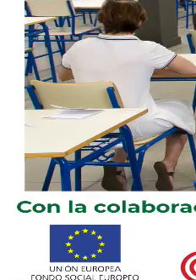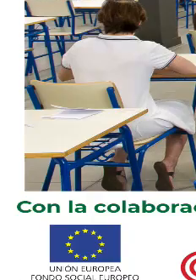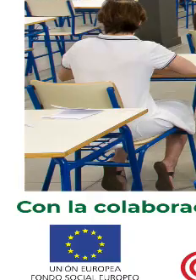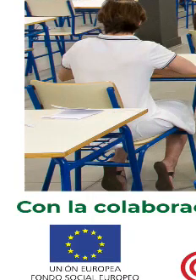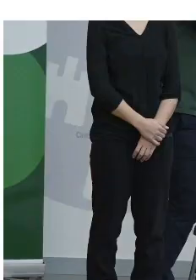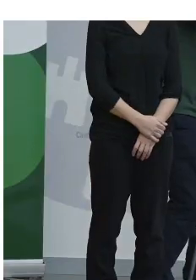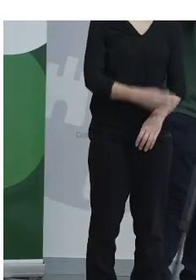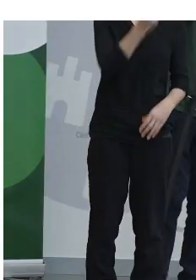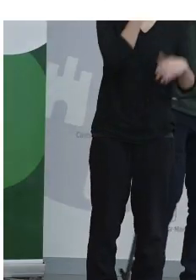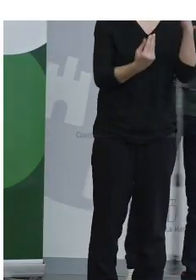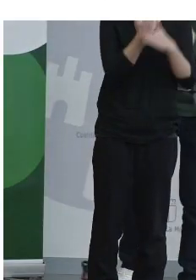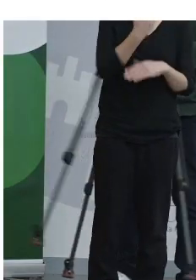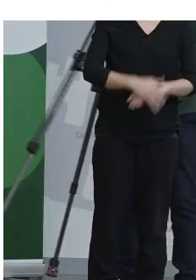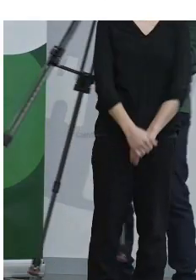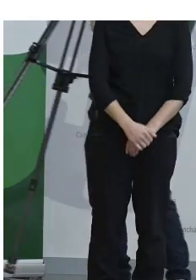Buenos días.